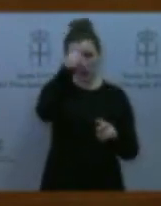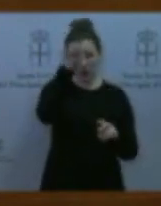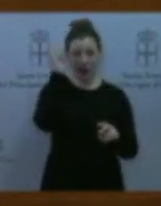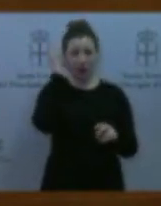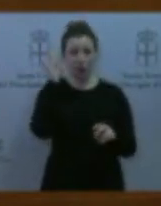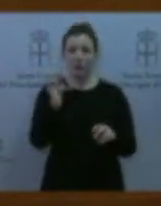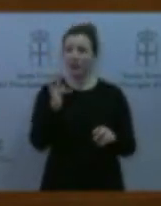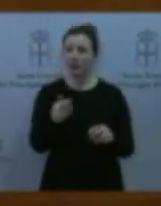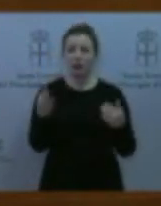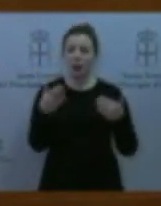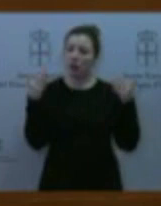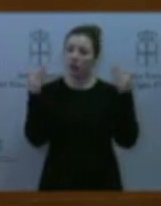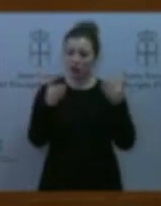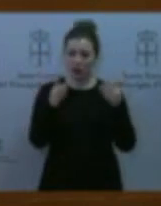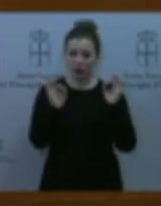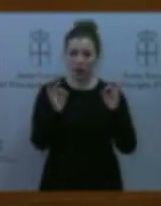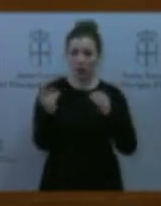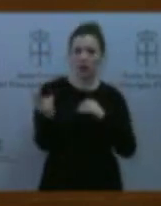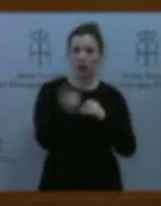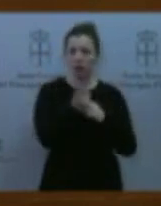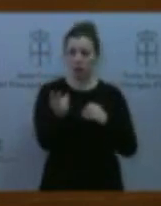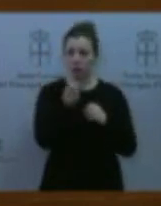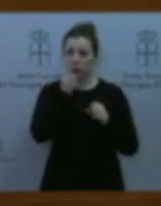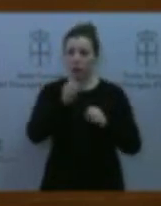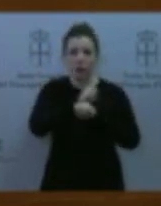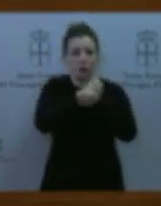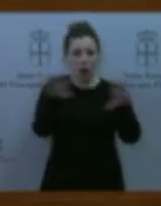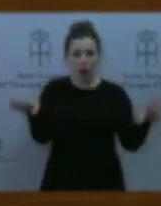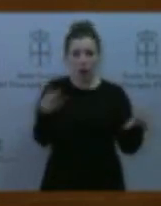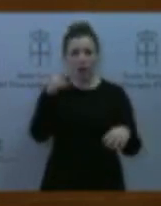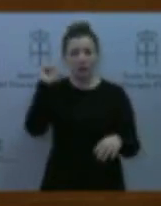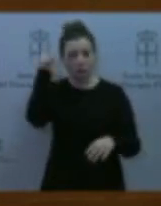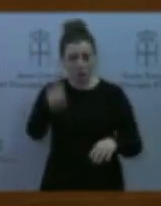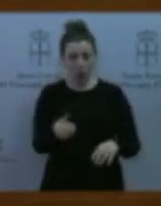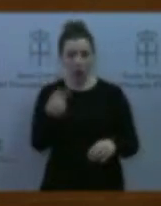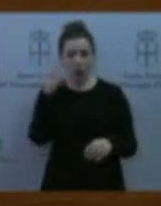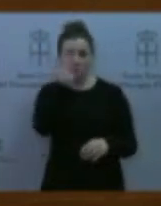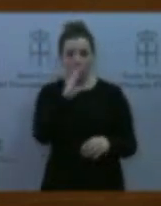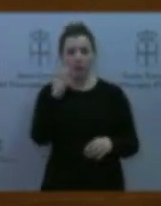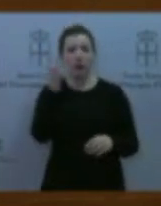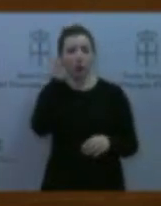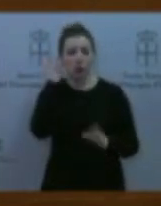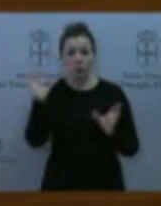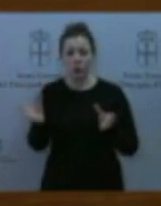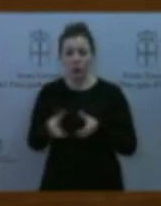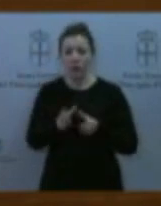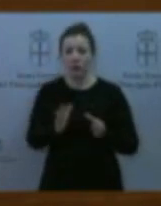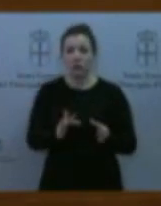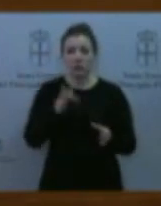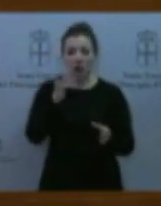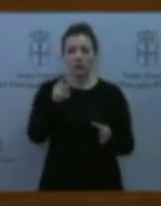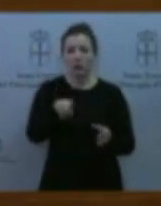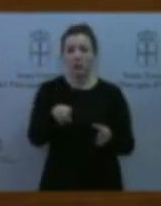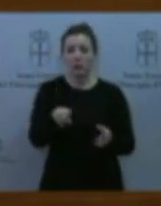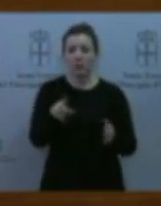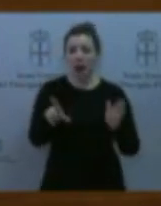investigación y divulgación sobre la experiencia específica de las mujeres. Incluso en el objeto de la ley se incorpora la